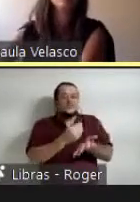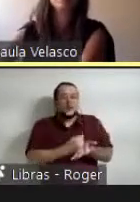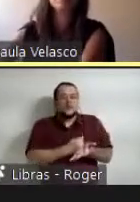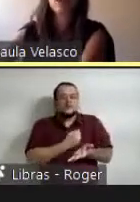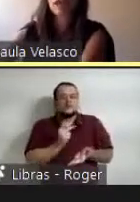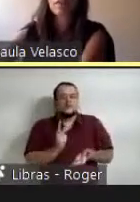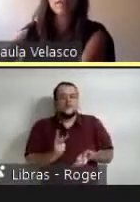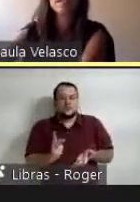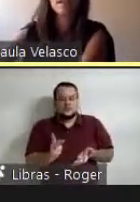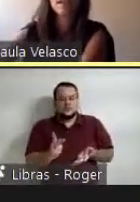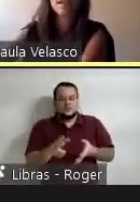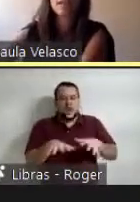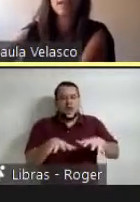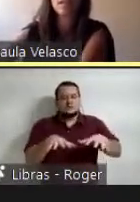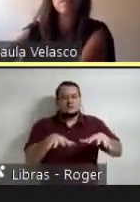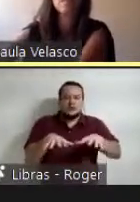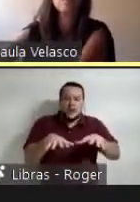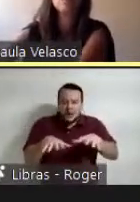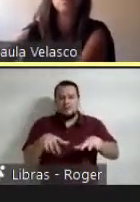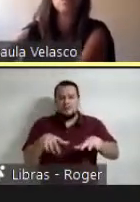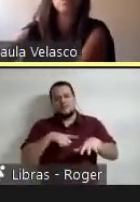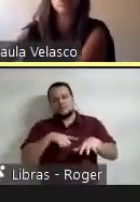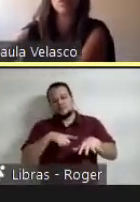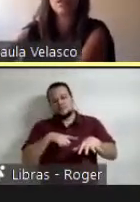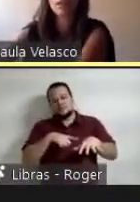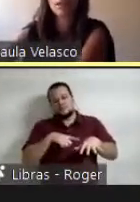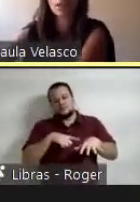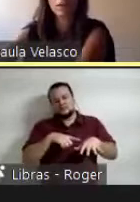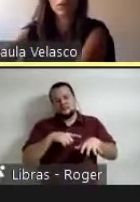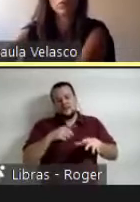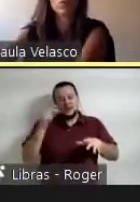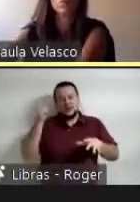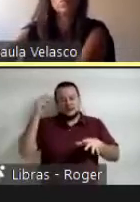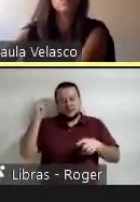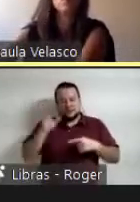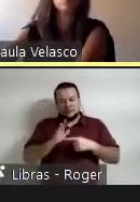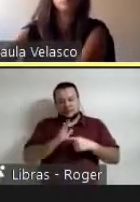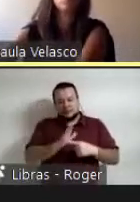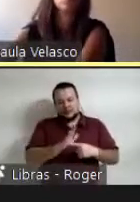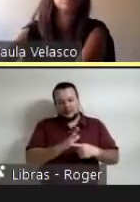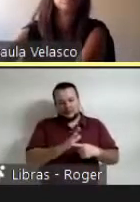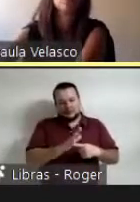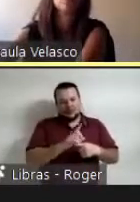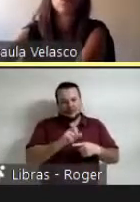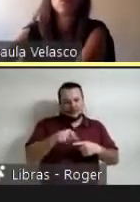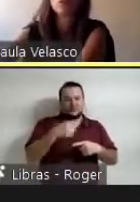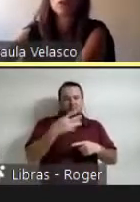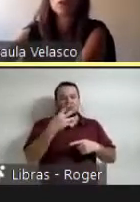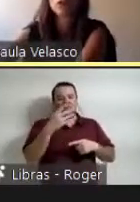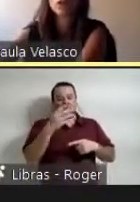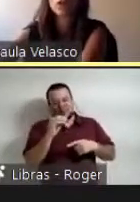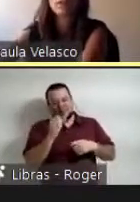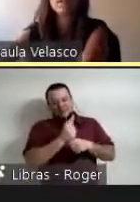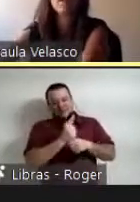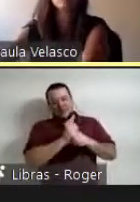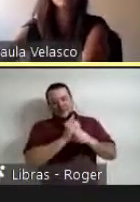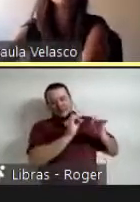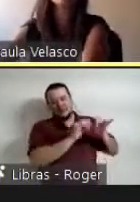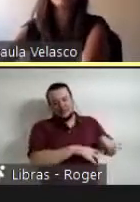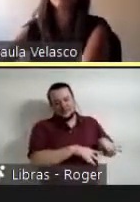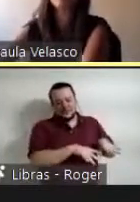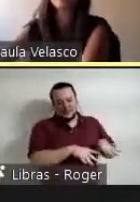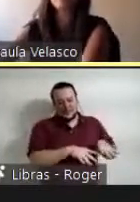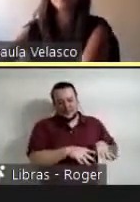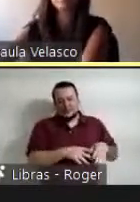este era el estado de la fachada y el edificio luego de 40 años de abandono durante el desarrollo del proyecto nosotros realizamos